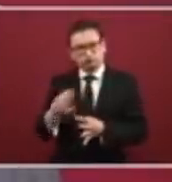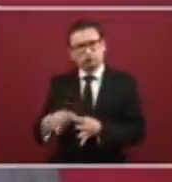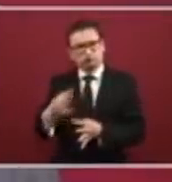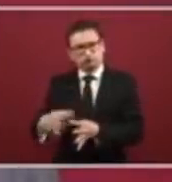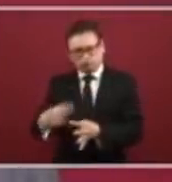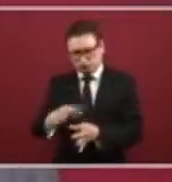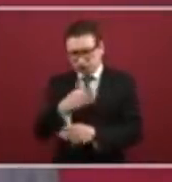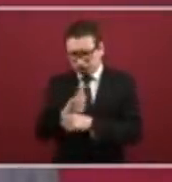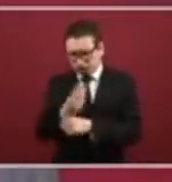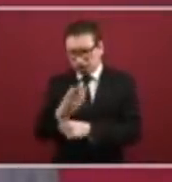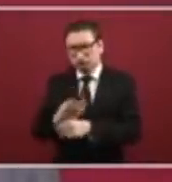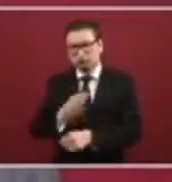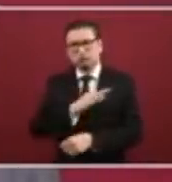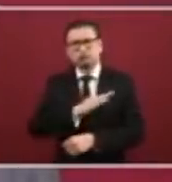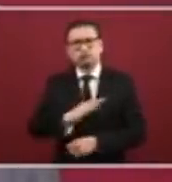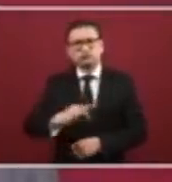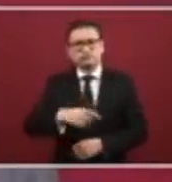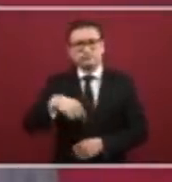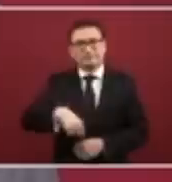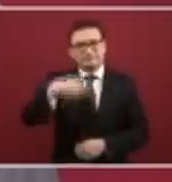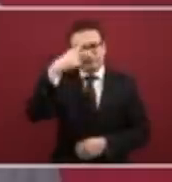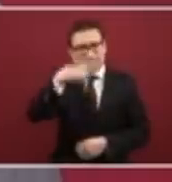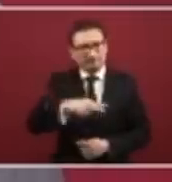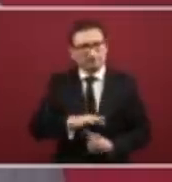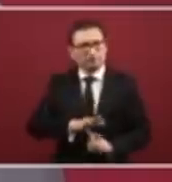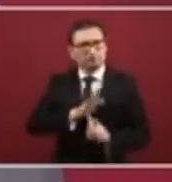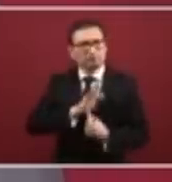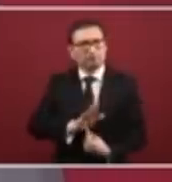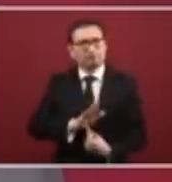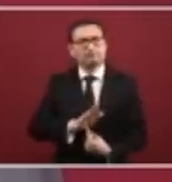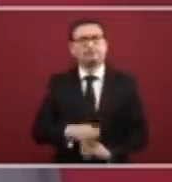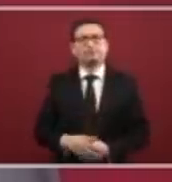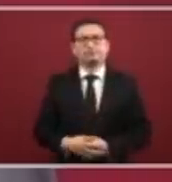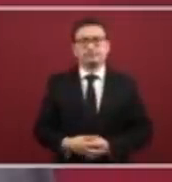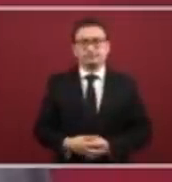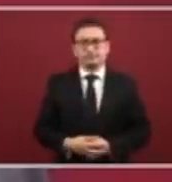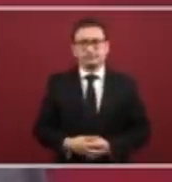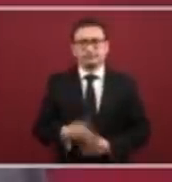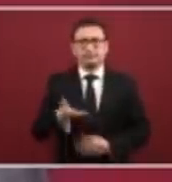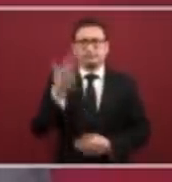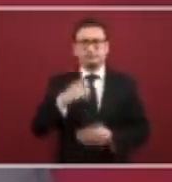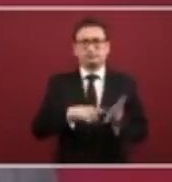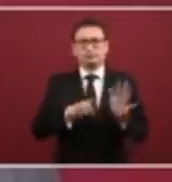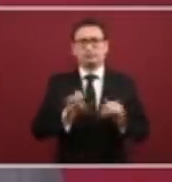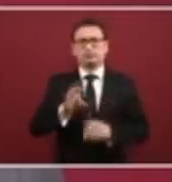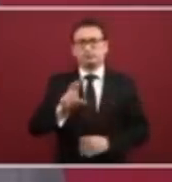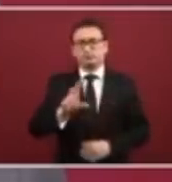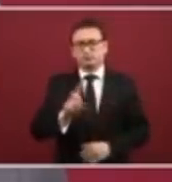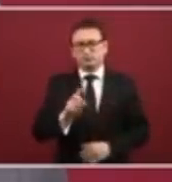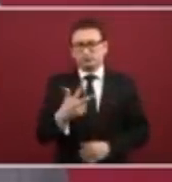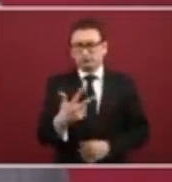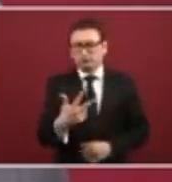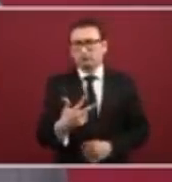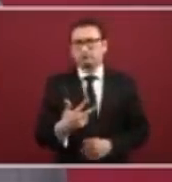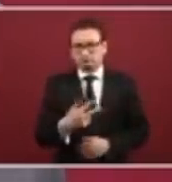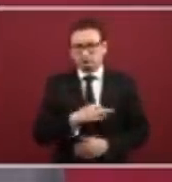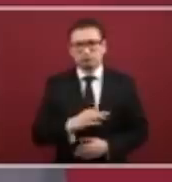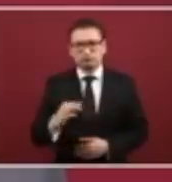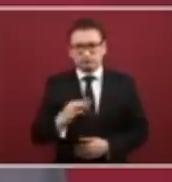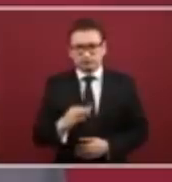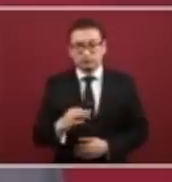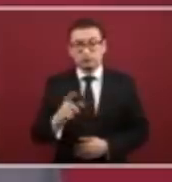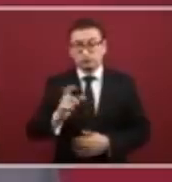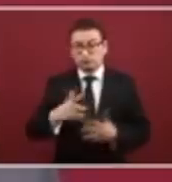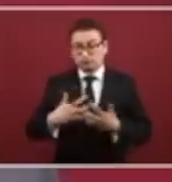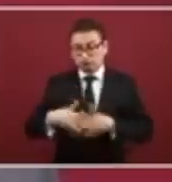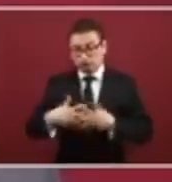los mexicanos. Se hizo en el 38, se rescató la